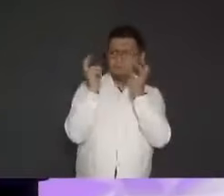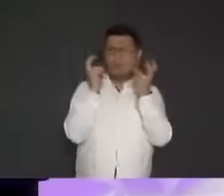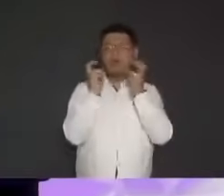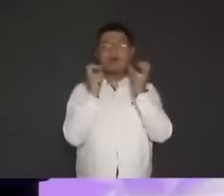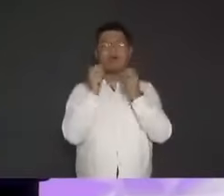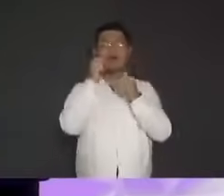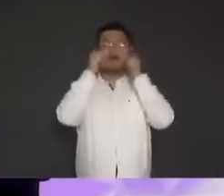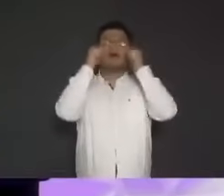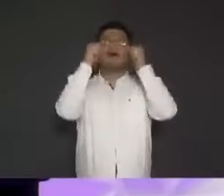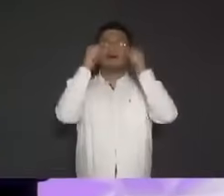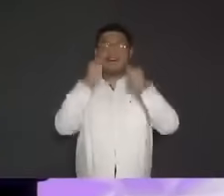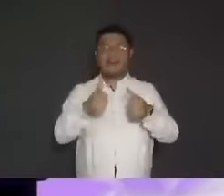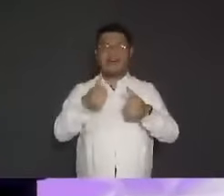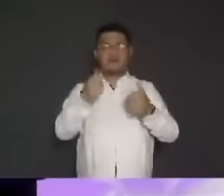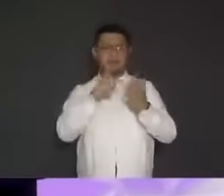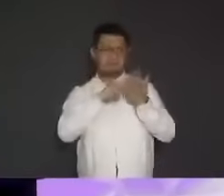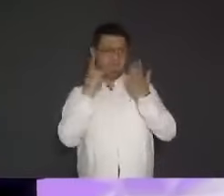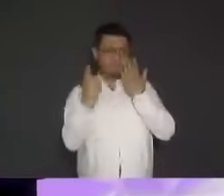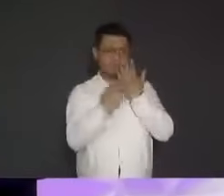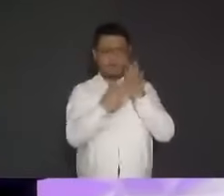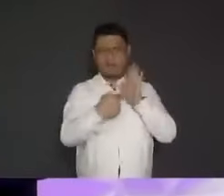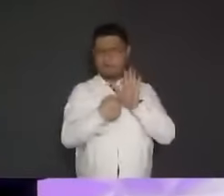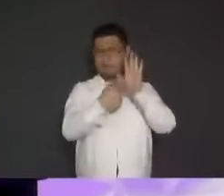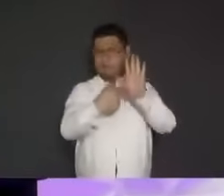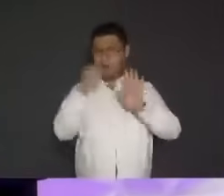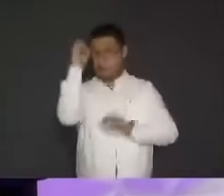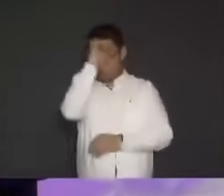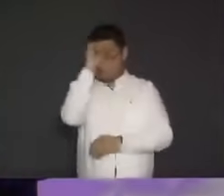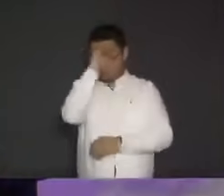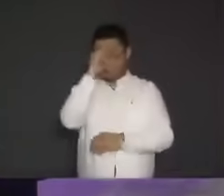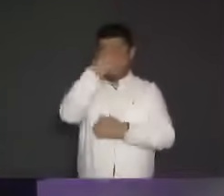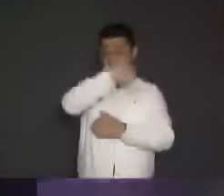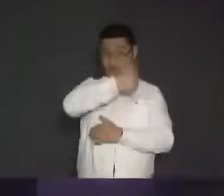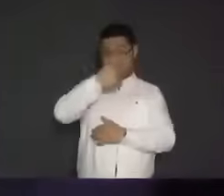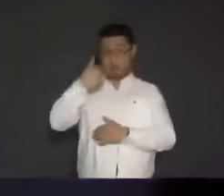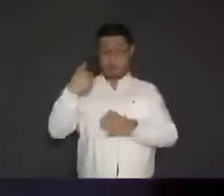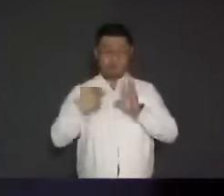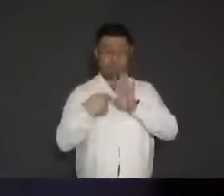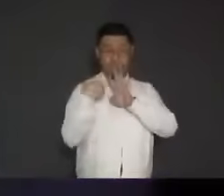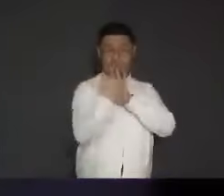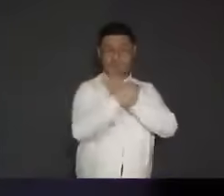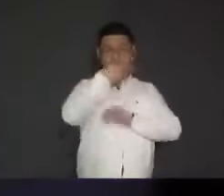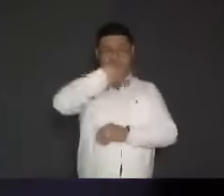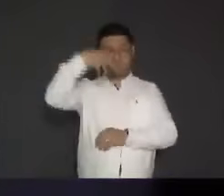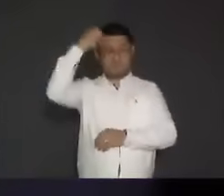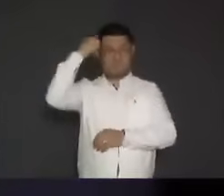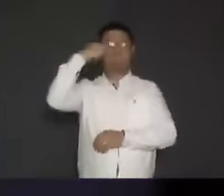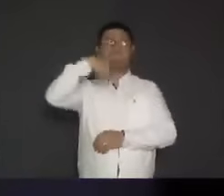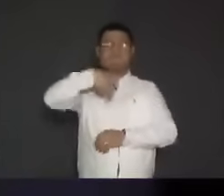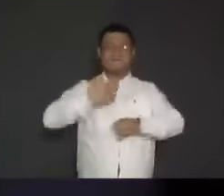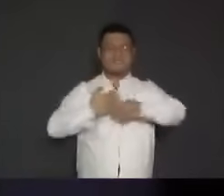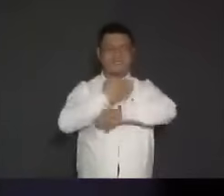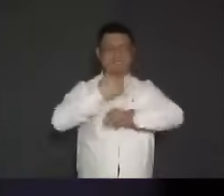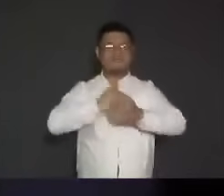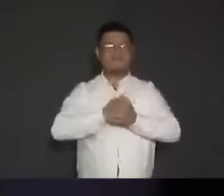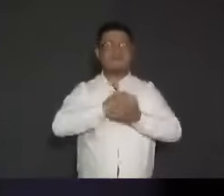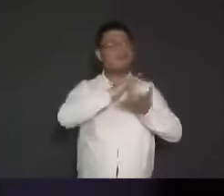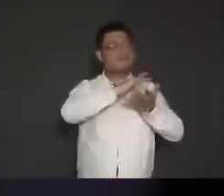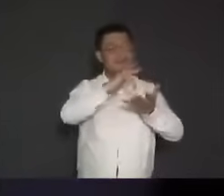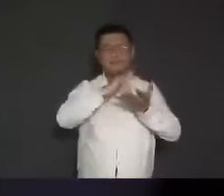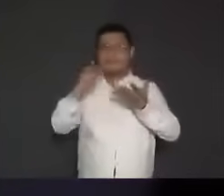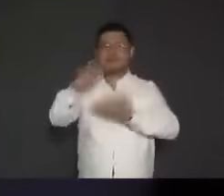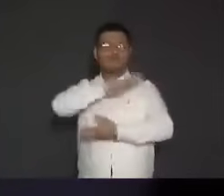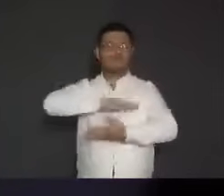las ideas y los contrastes que tienen los aspirantes a la gubernatura del estado. Agradecemos, por supuesto, a la ciudadanía